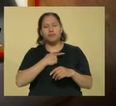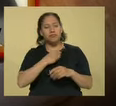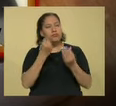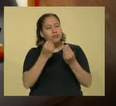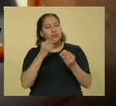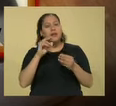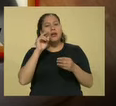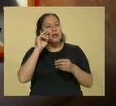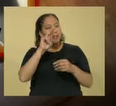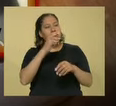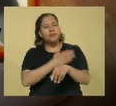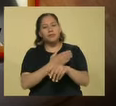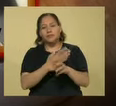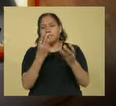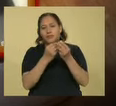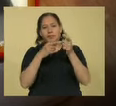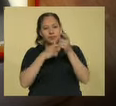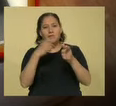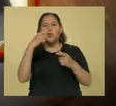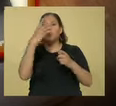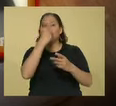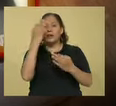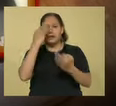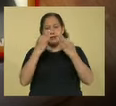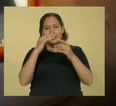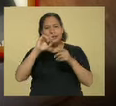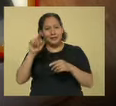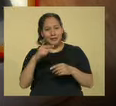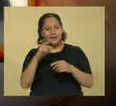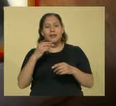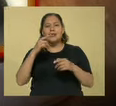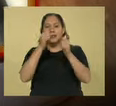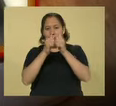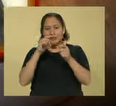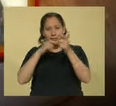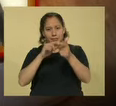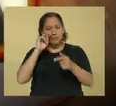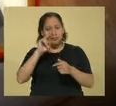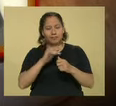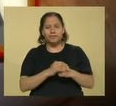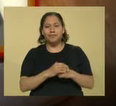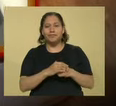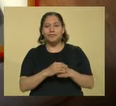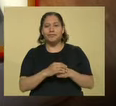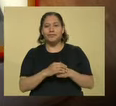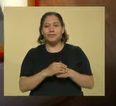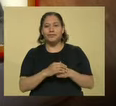la vida que nos estén acompañando aquí en Tu Belleza Es. Y no se muevan de aquí, regresamos al foro.